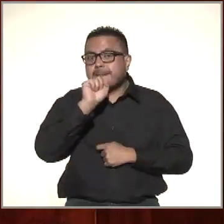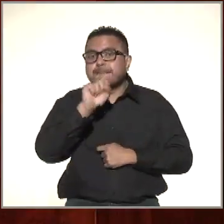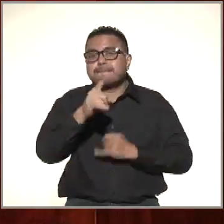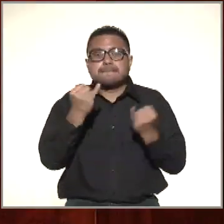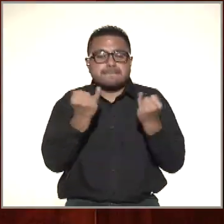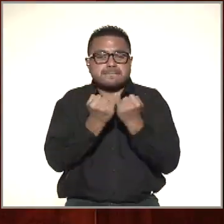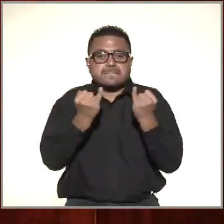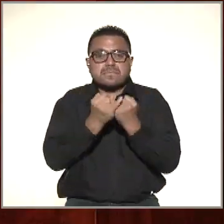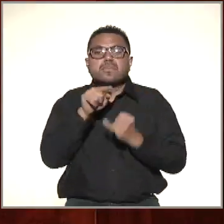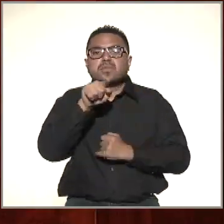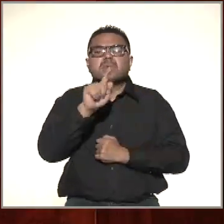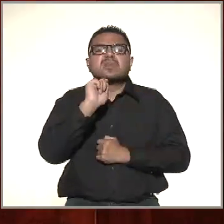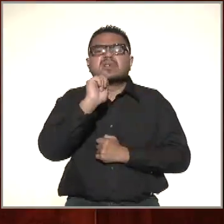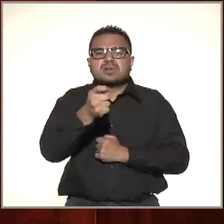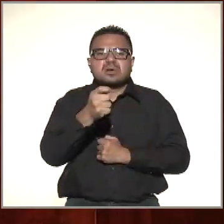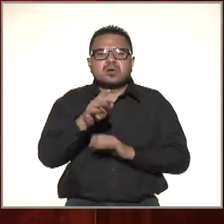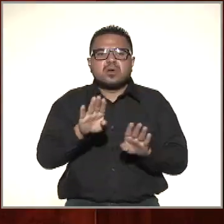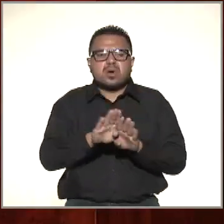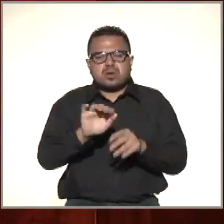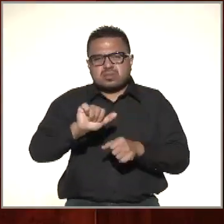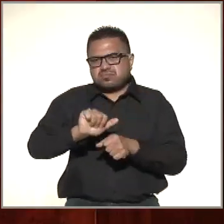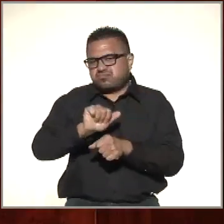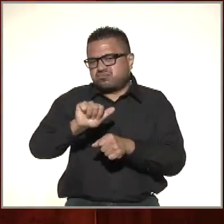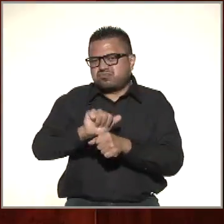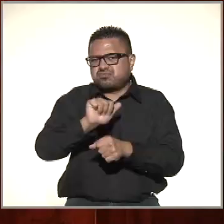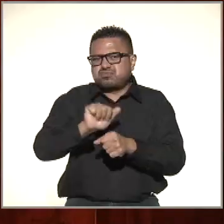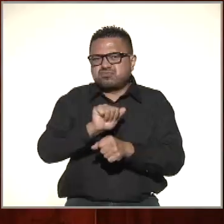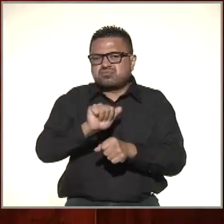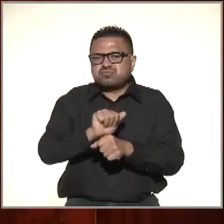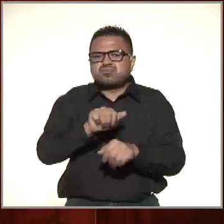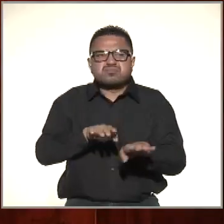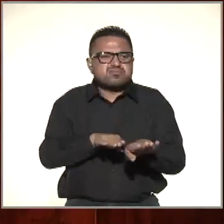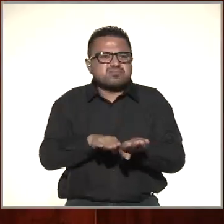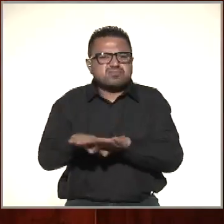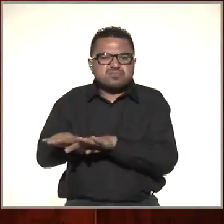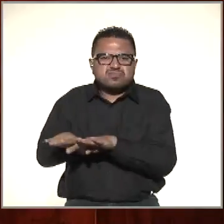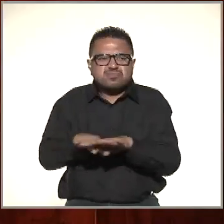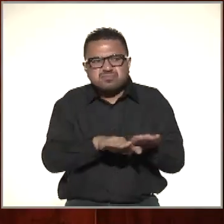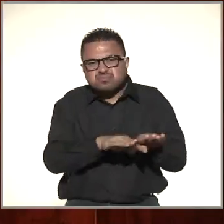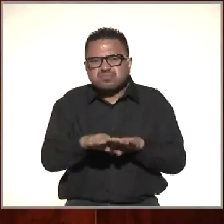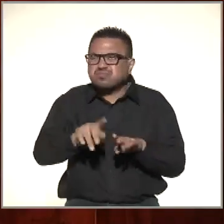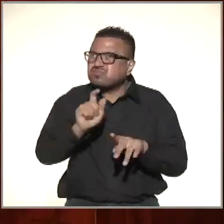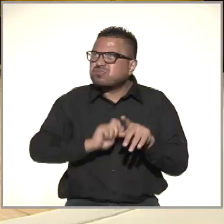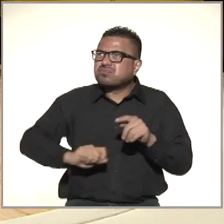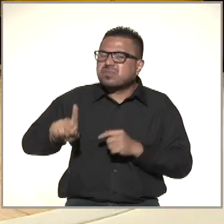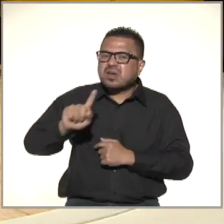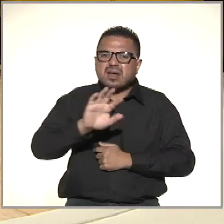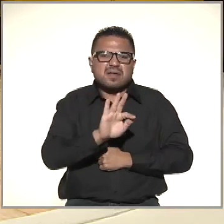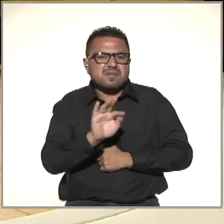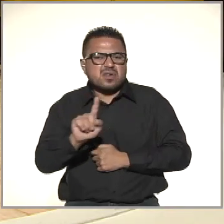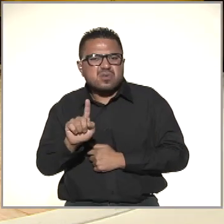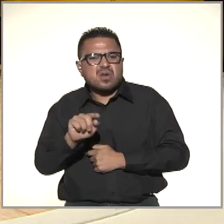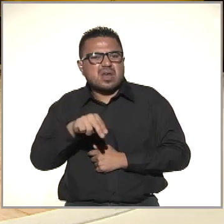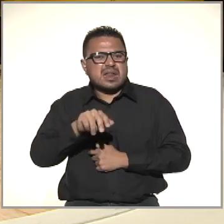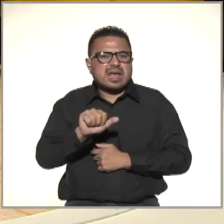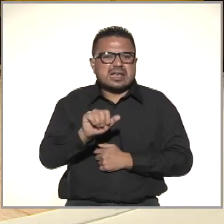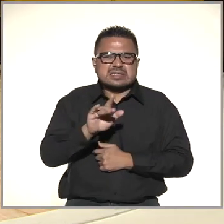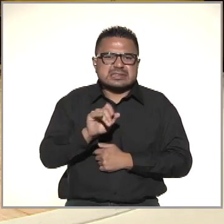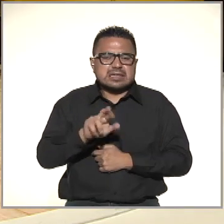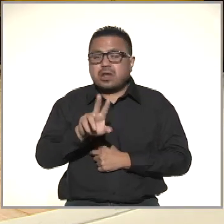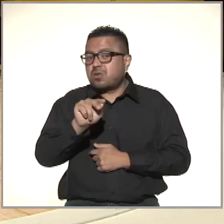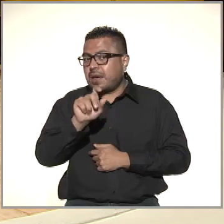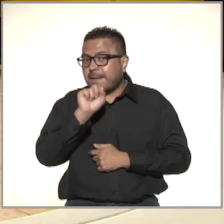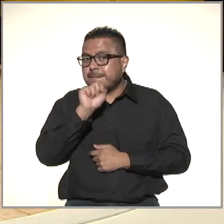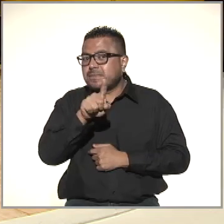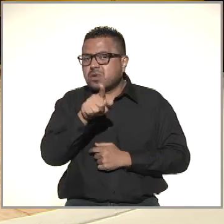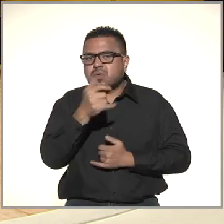tú seas un piloto de karts o de NASCAR o de etcétera. No es lo mismo. No es lo mismo